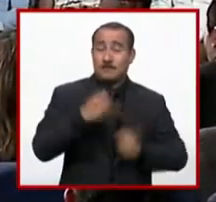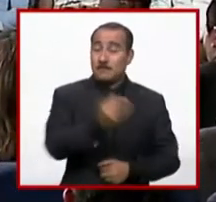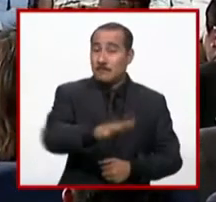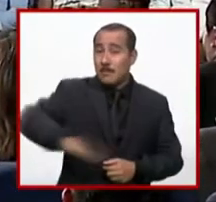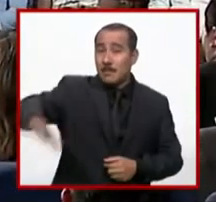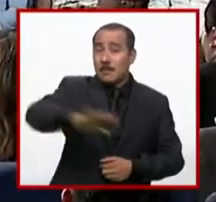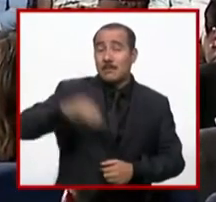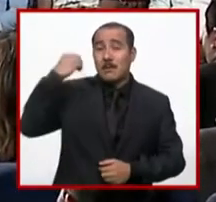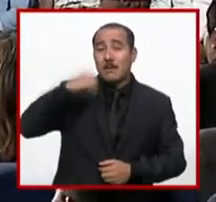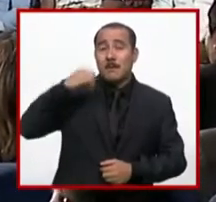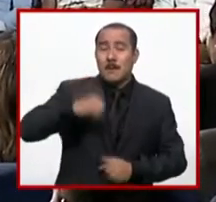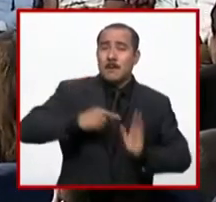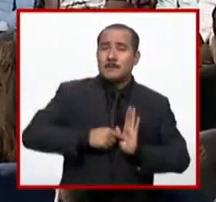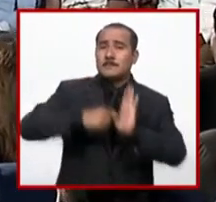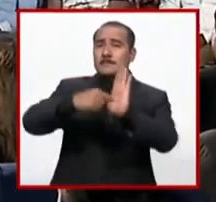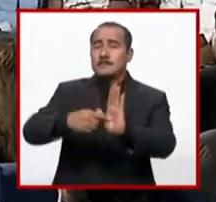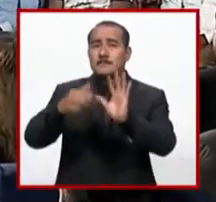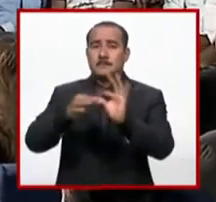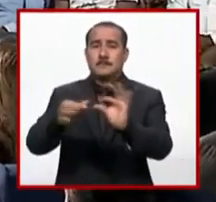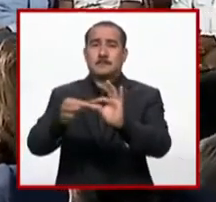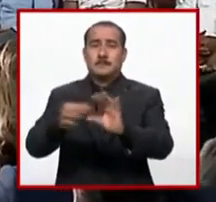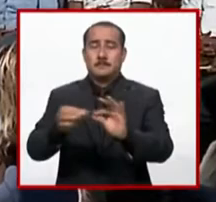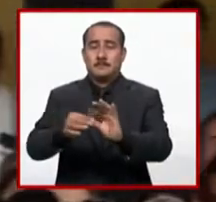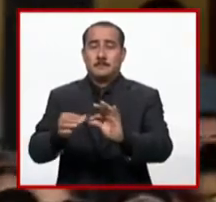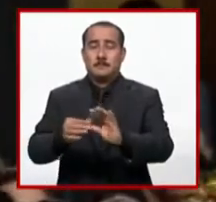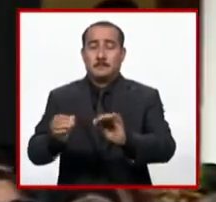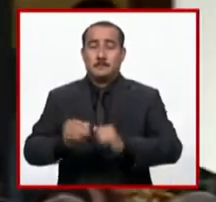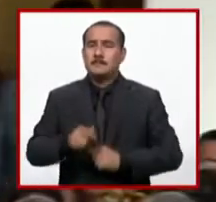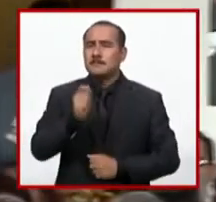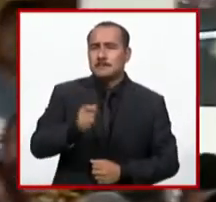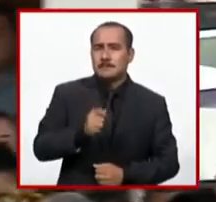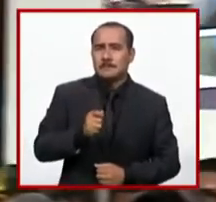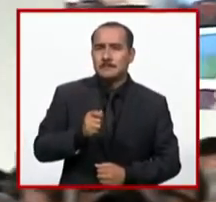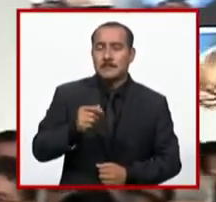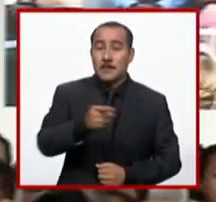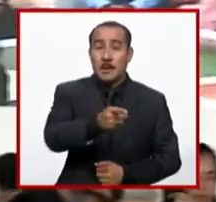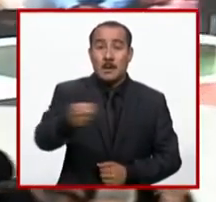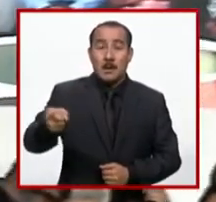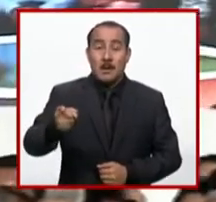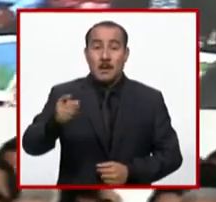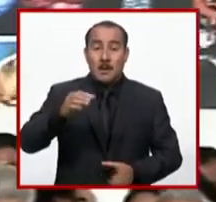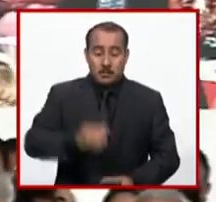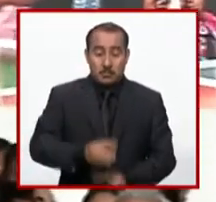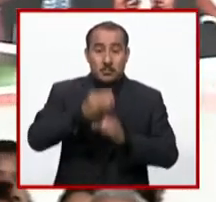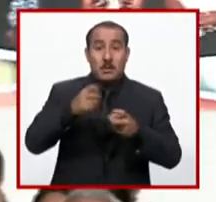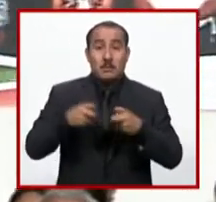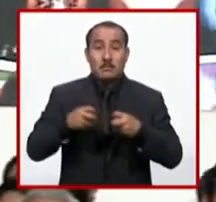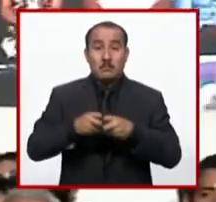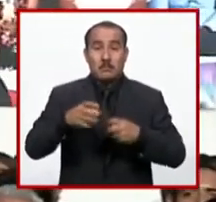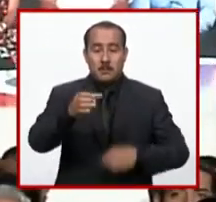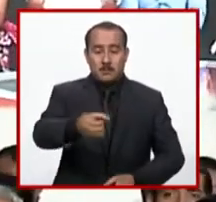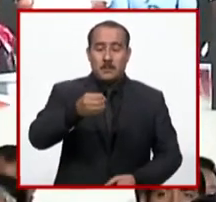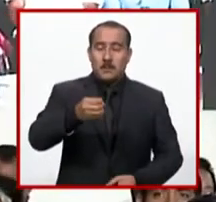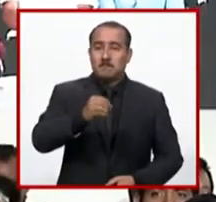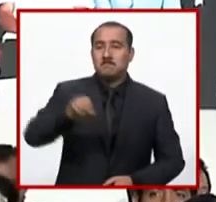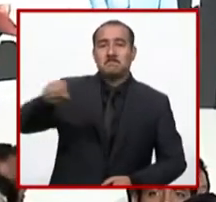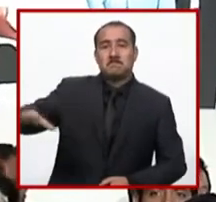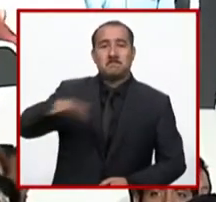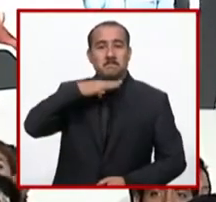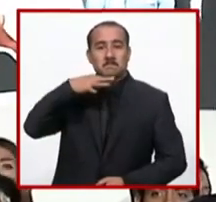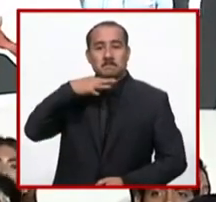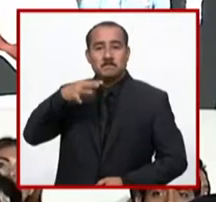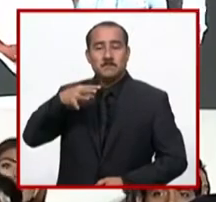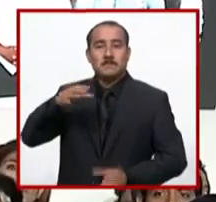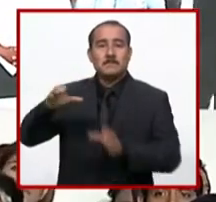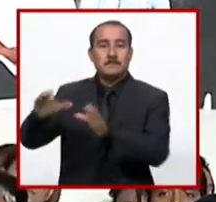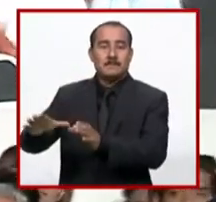ciudadanía para que sepan que cada vez que levantan una botella de plástico, empoderan al mundo